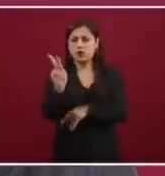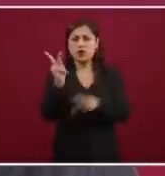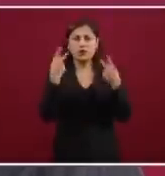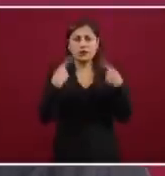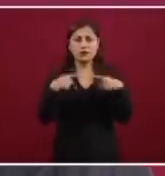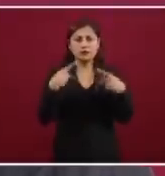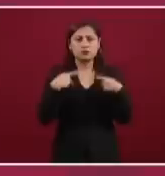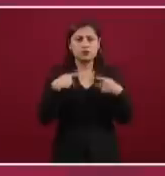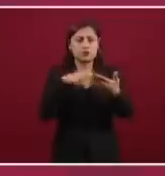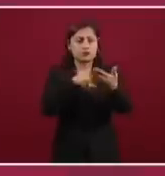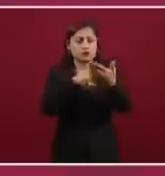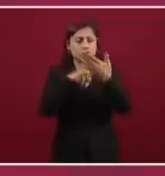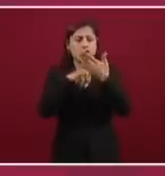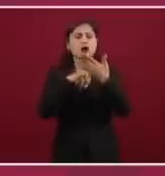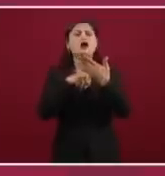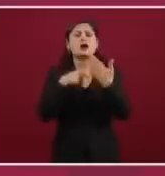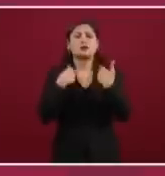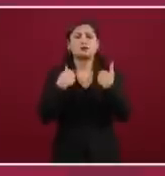tengan la información,